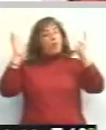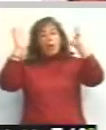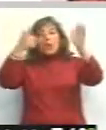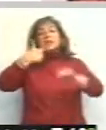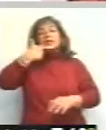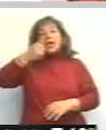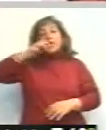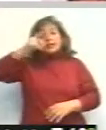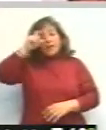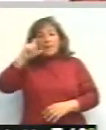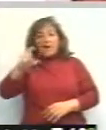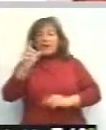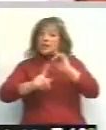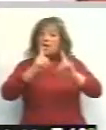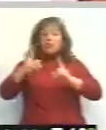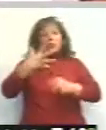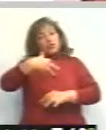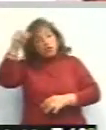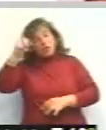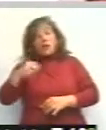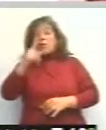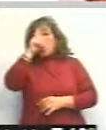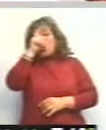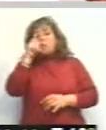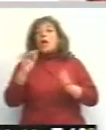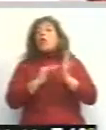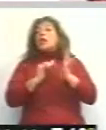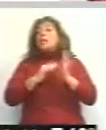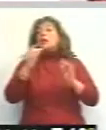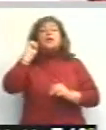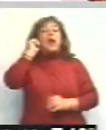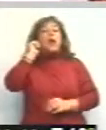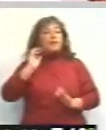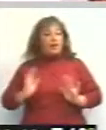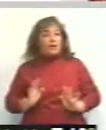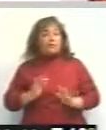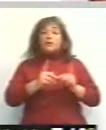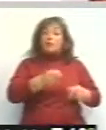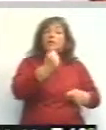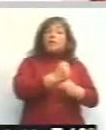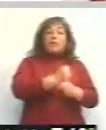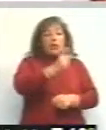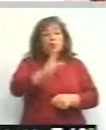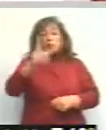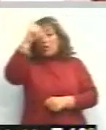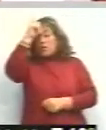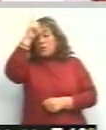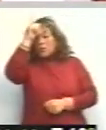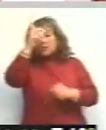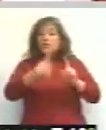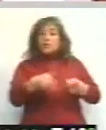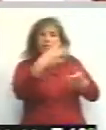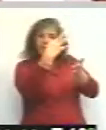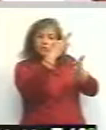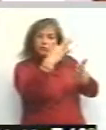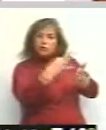algunos casos trasladados al hospital de acuerdo a la edad que corresponda. Trabajó personal policial en el lugar, también peritos de